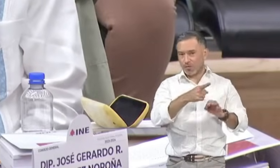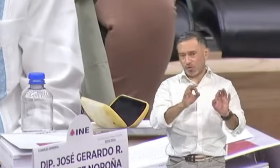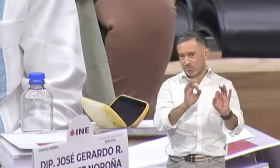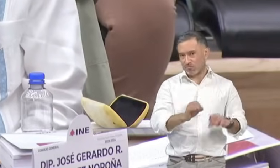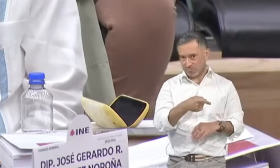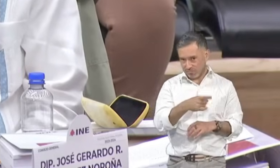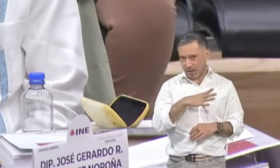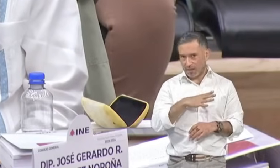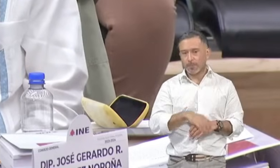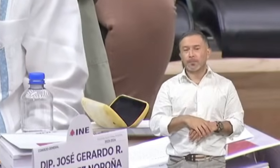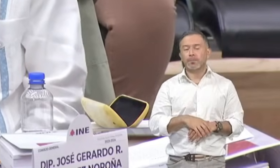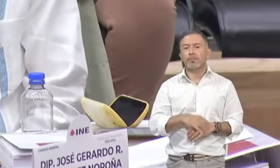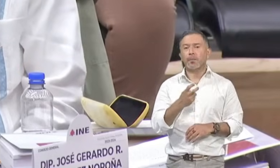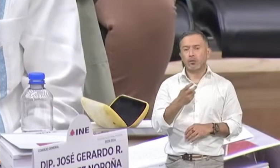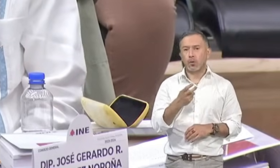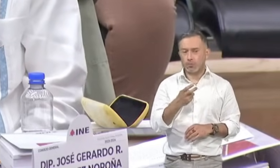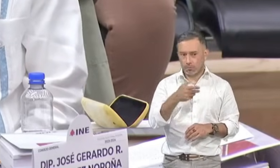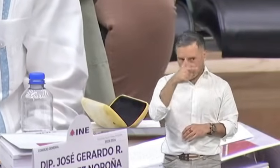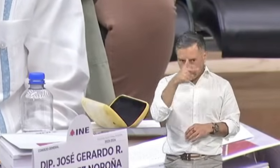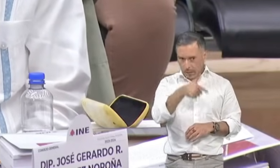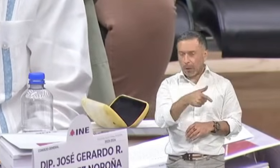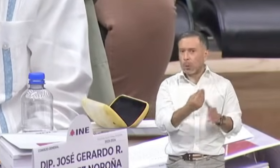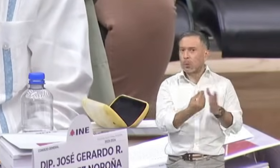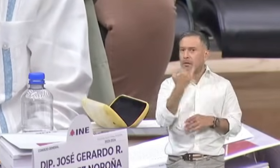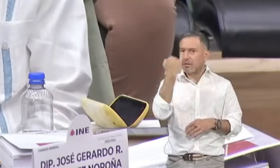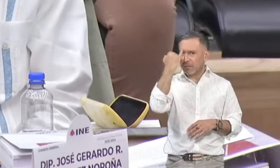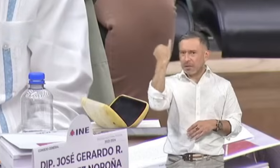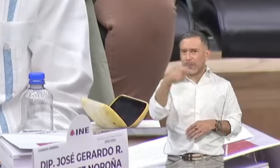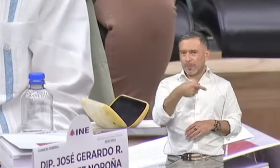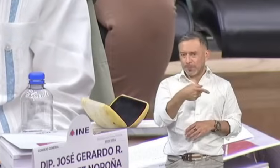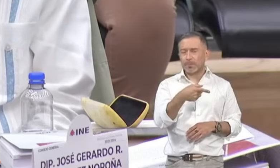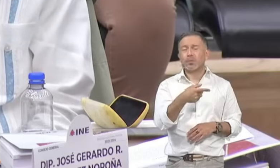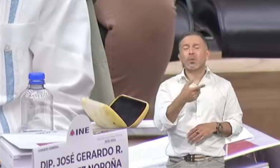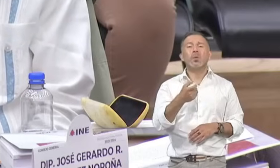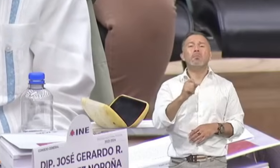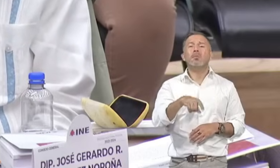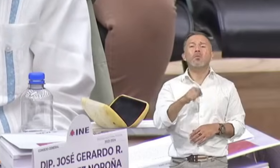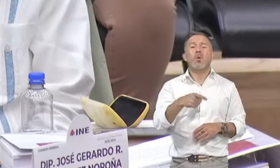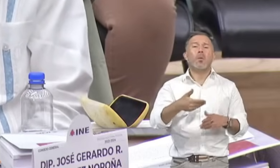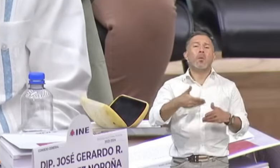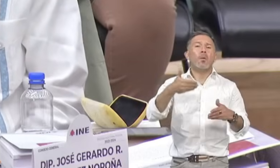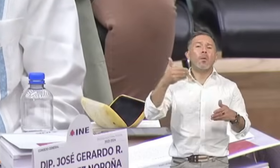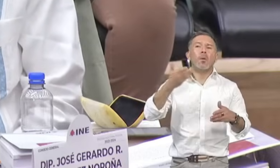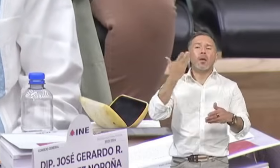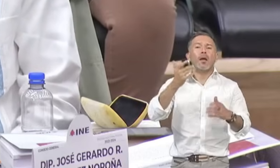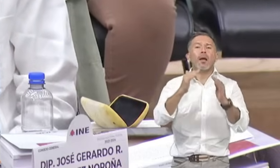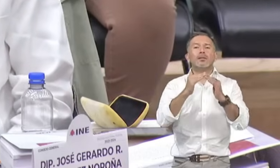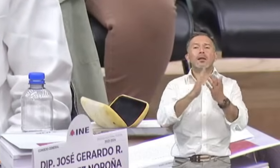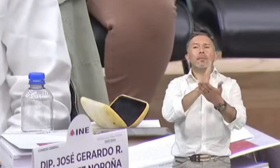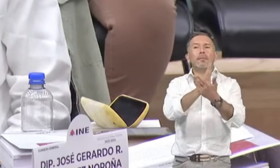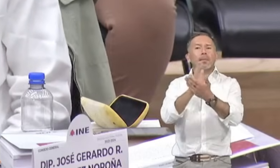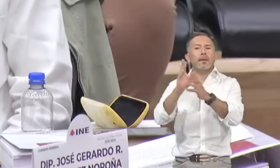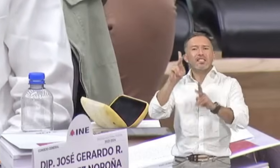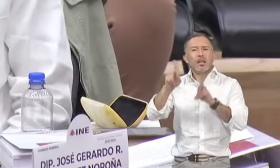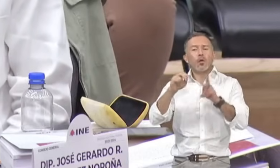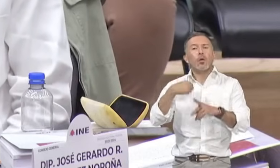naturaleza, y que han sido una novedad en el sentido que no recurren a los mecanismos tradicionales de visita en casa o